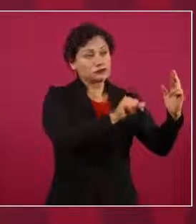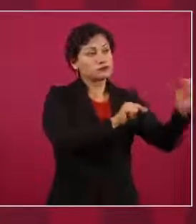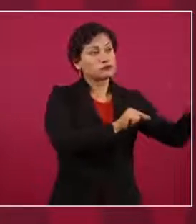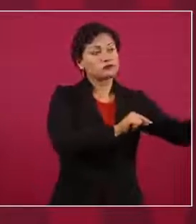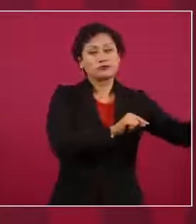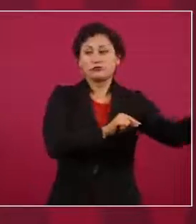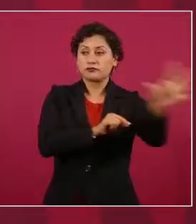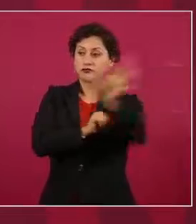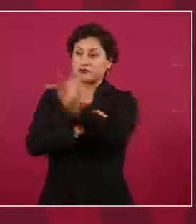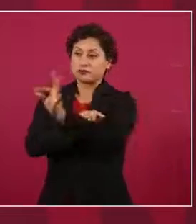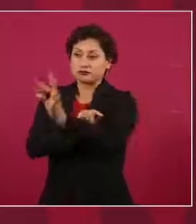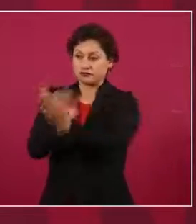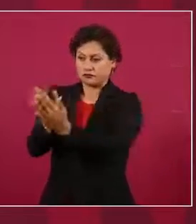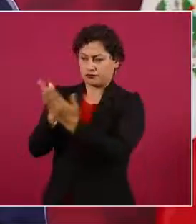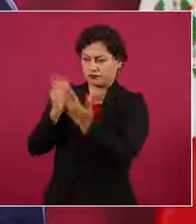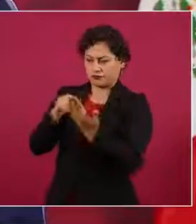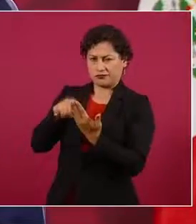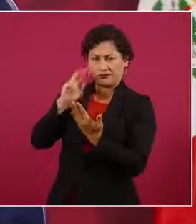sale esto,